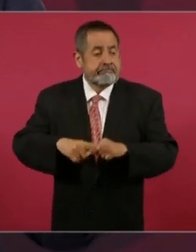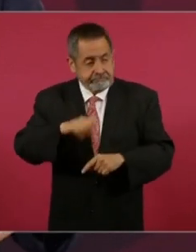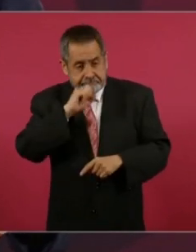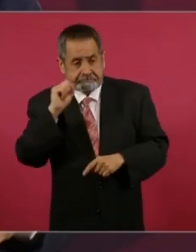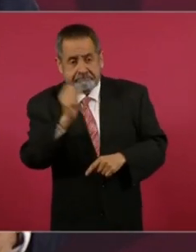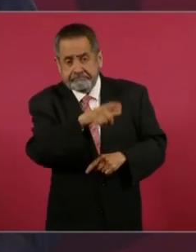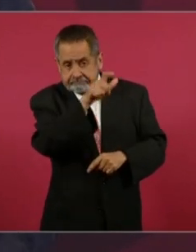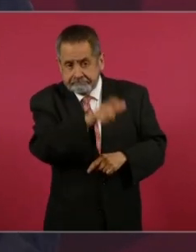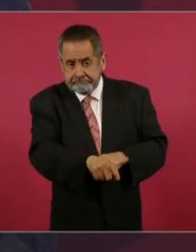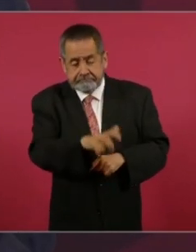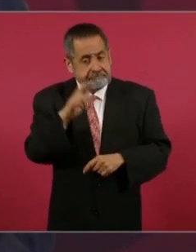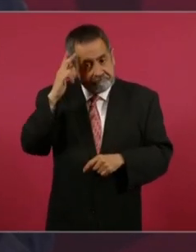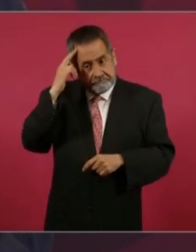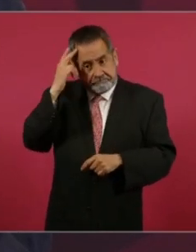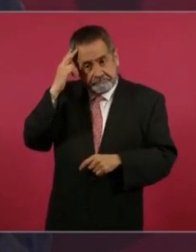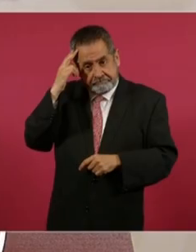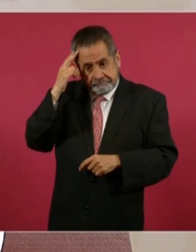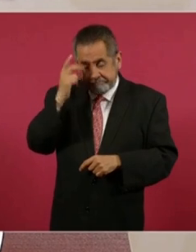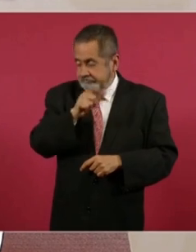Porfirio.